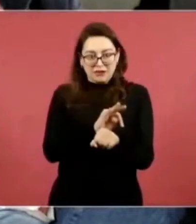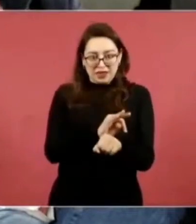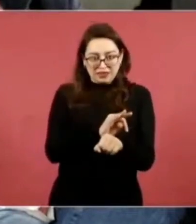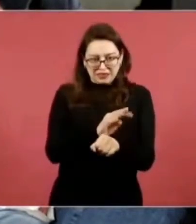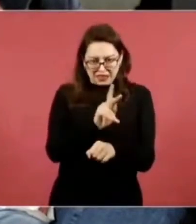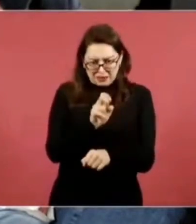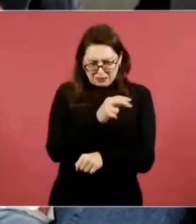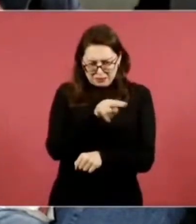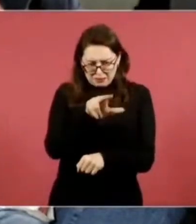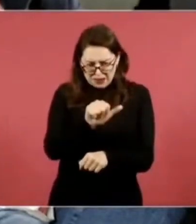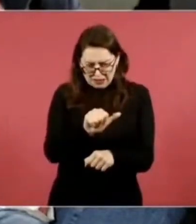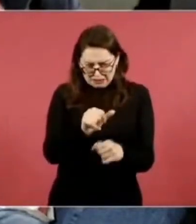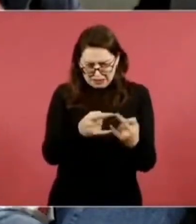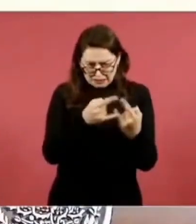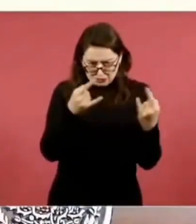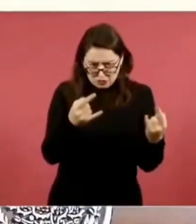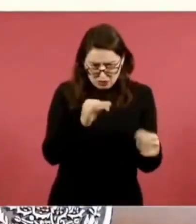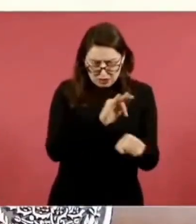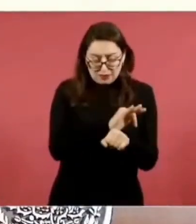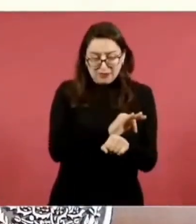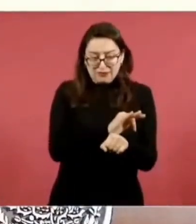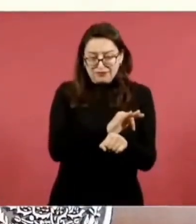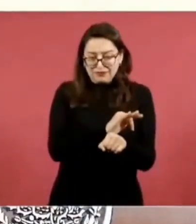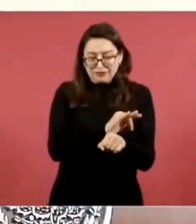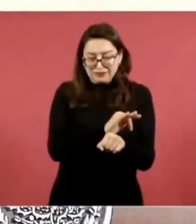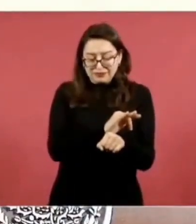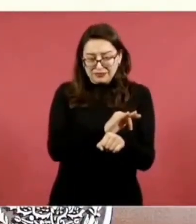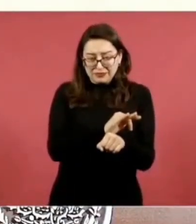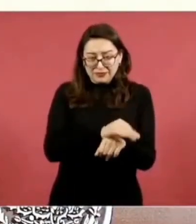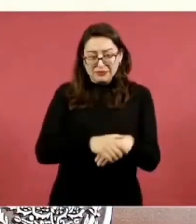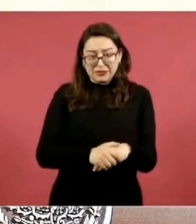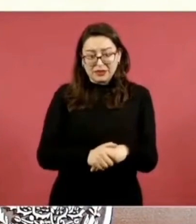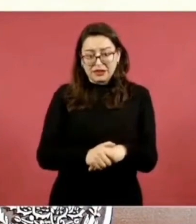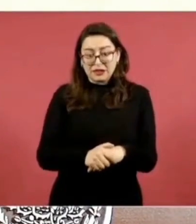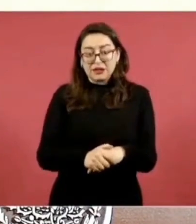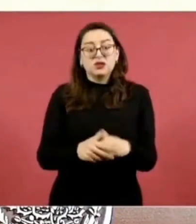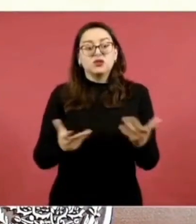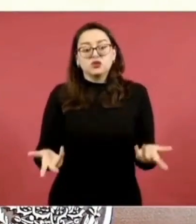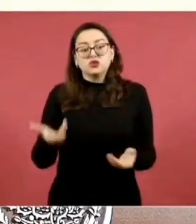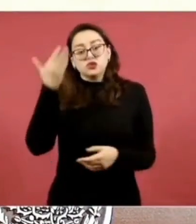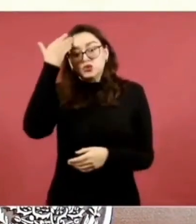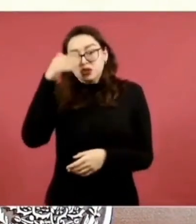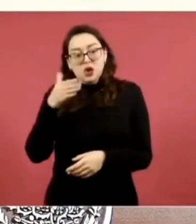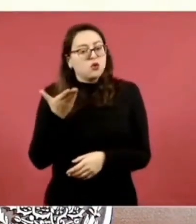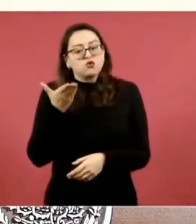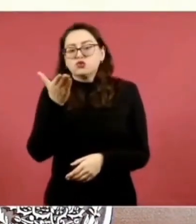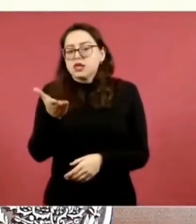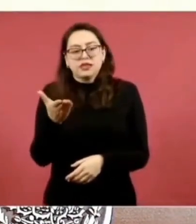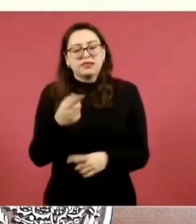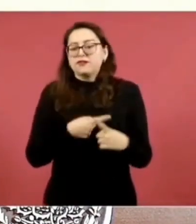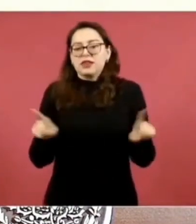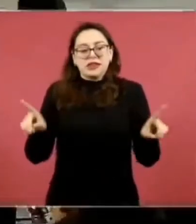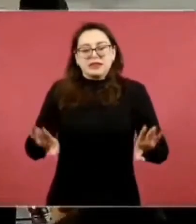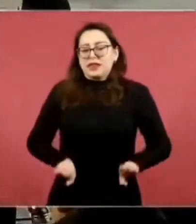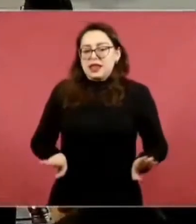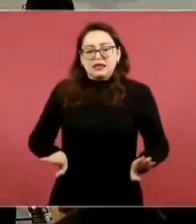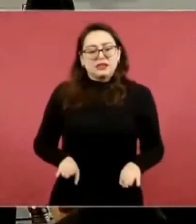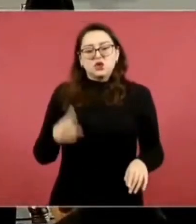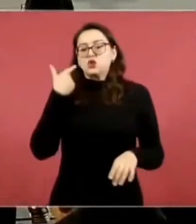¿Me explico? O sea, y sé, no, pero es que sé que no es con esa intención, pero por